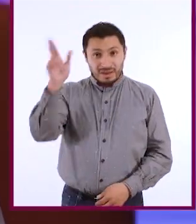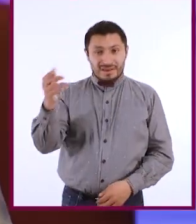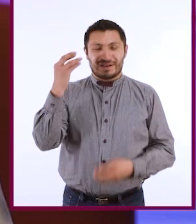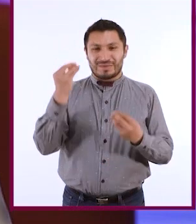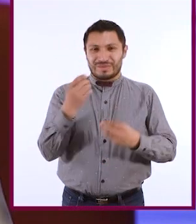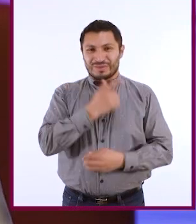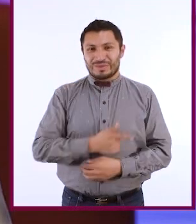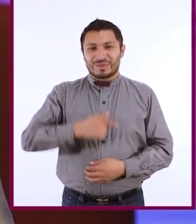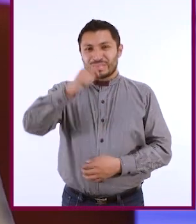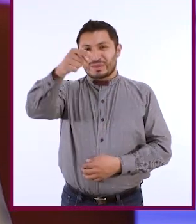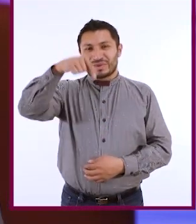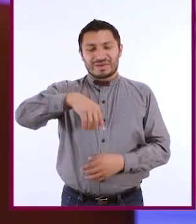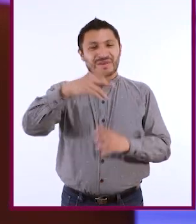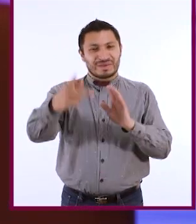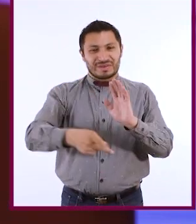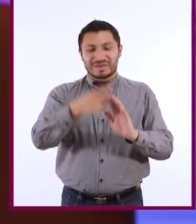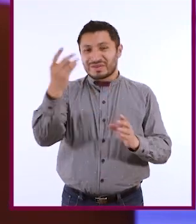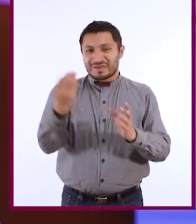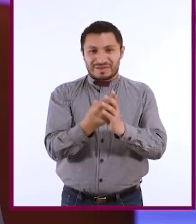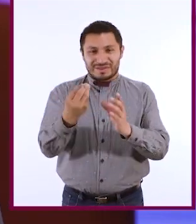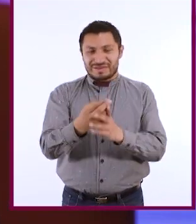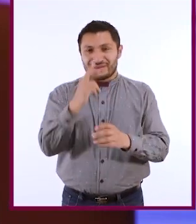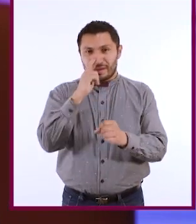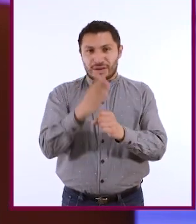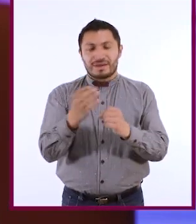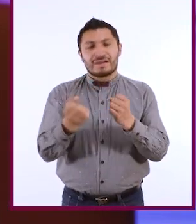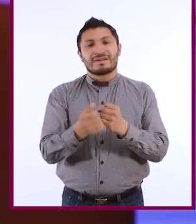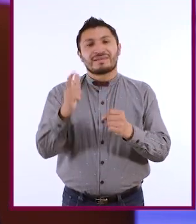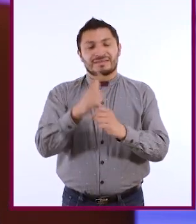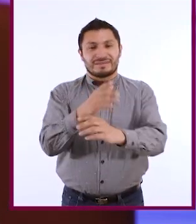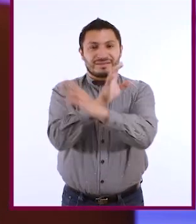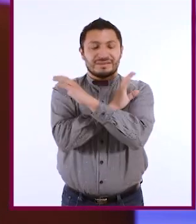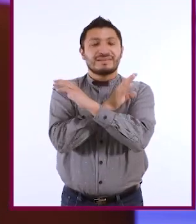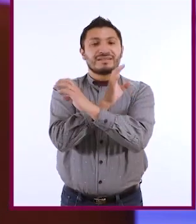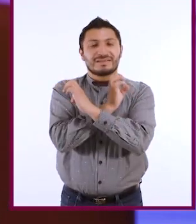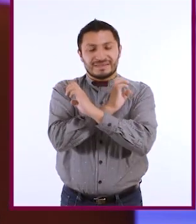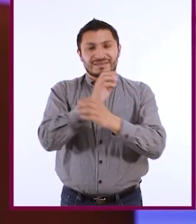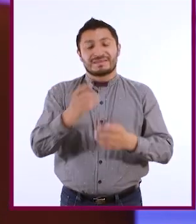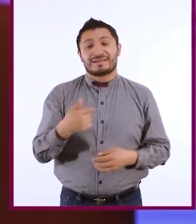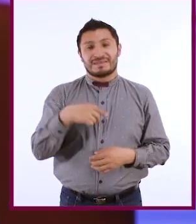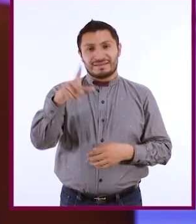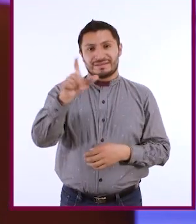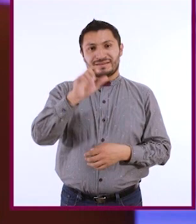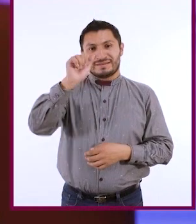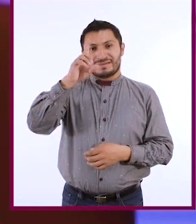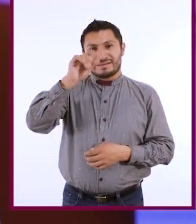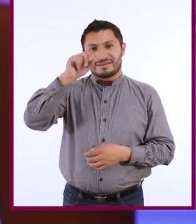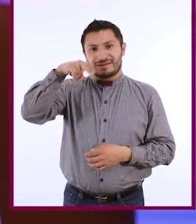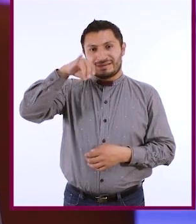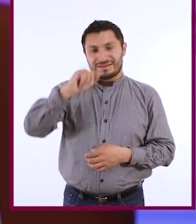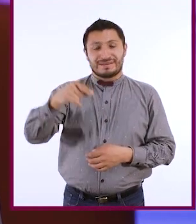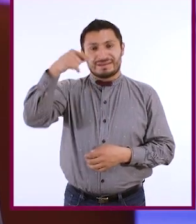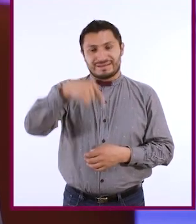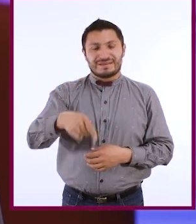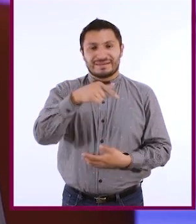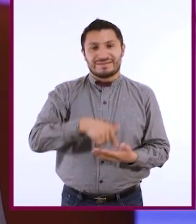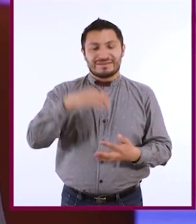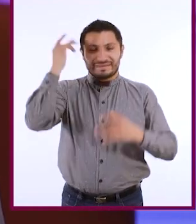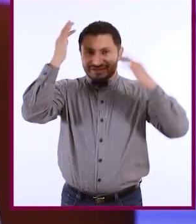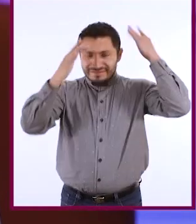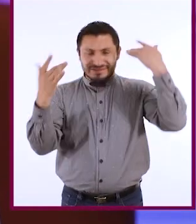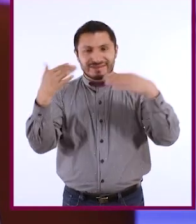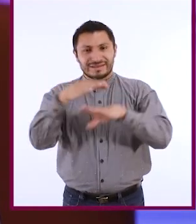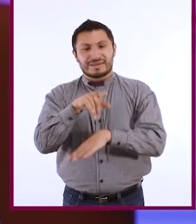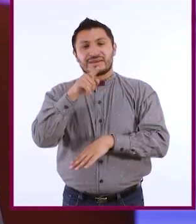Hola, me da mucho gusto que nos acompañen en un programa más de responsabilidad social, cívica y ética. Yo soy Shadani Policanti, en este espacio para reflexionar